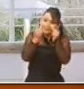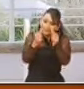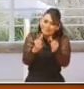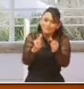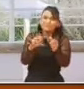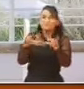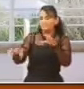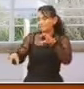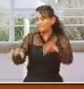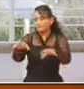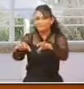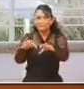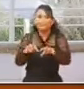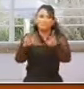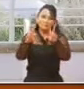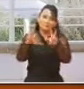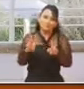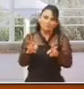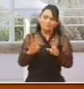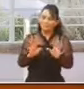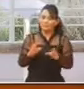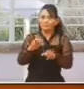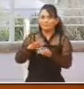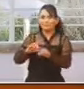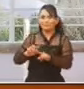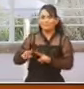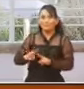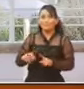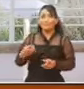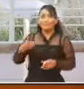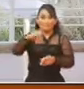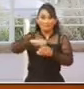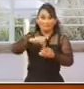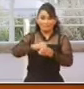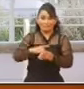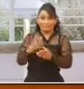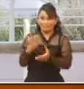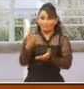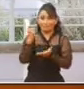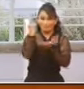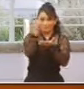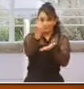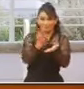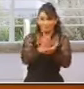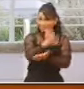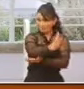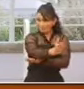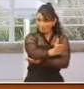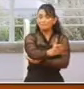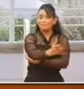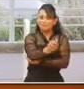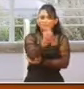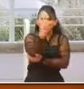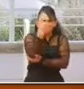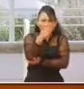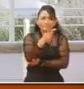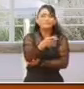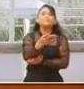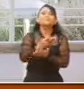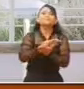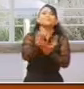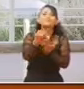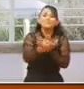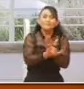todos los sectores. Y este donativo, como ya lo comentaron, va en ese sentido, apoyar el proyecto de